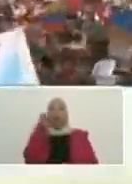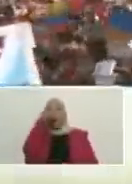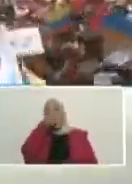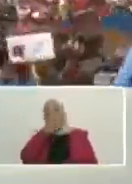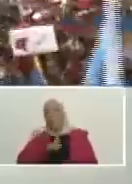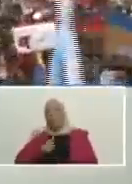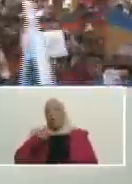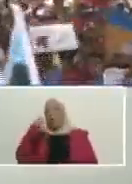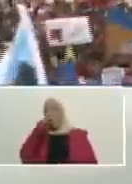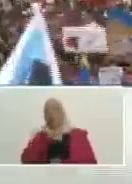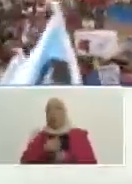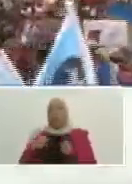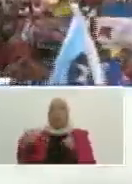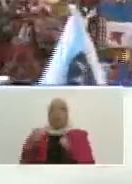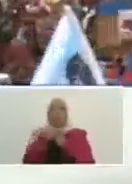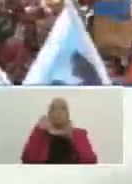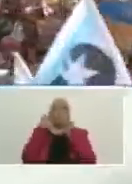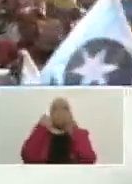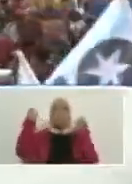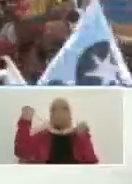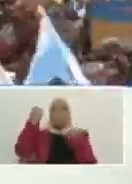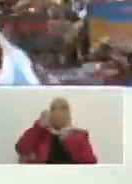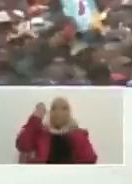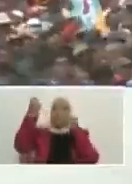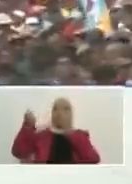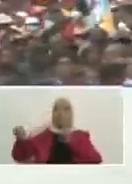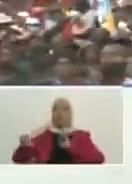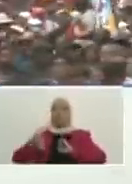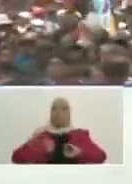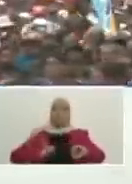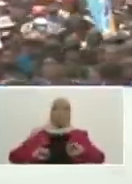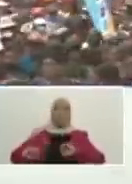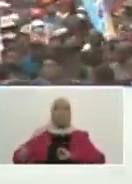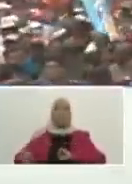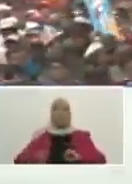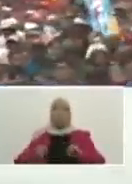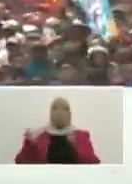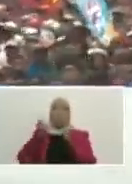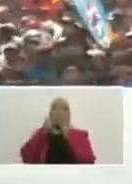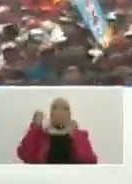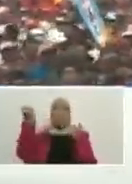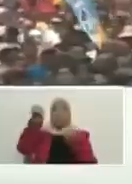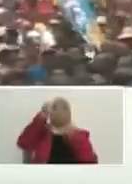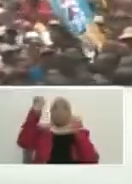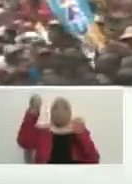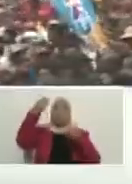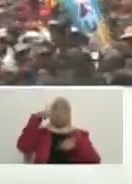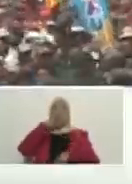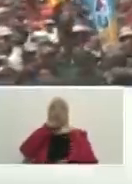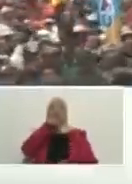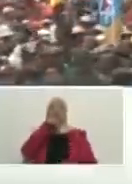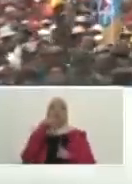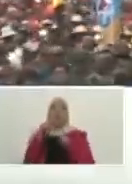batalla intensa, con sus movilizaciones, con sus luchas, con su palabra,